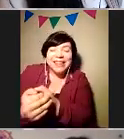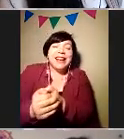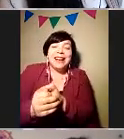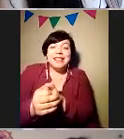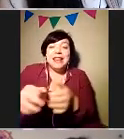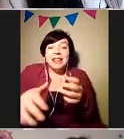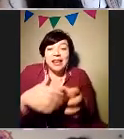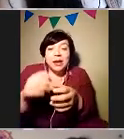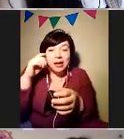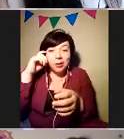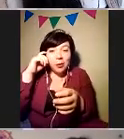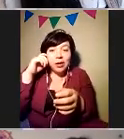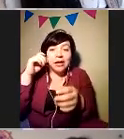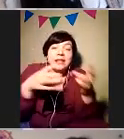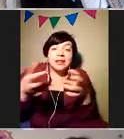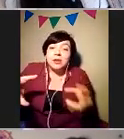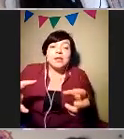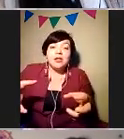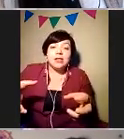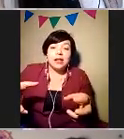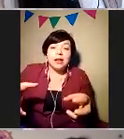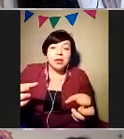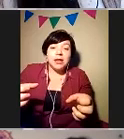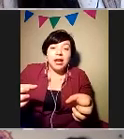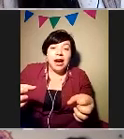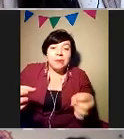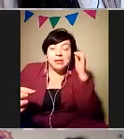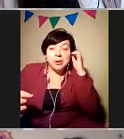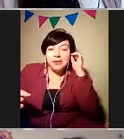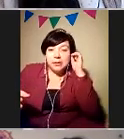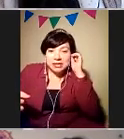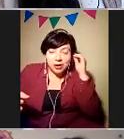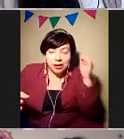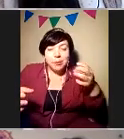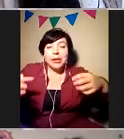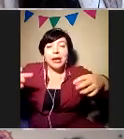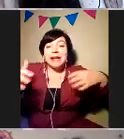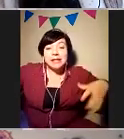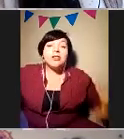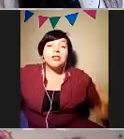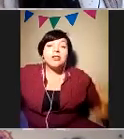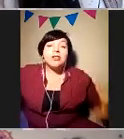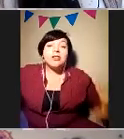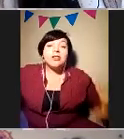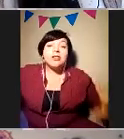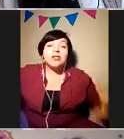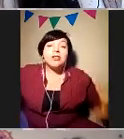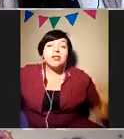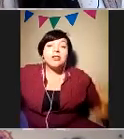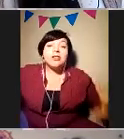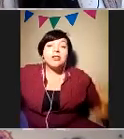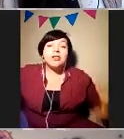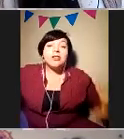mensaje. Así que la idea igual es como ir detectando esas cosas, que de repente al principio nos van a parecer chocantes porque aparecen